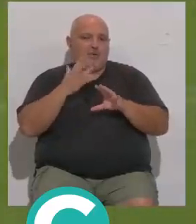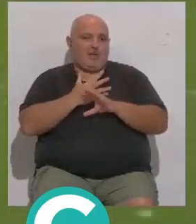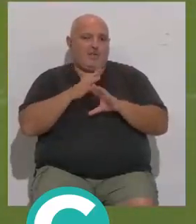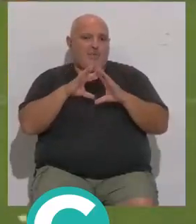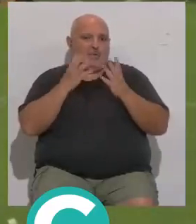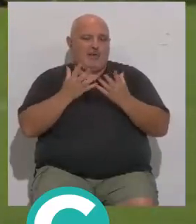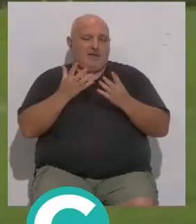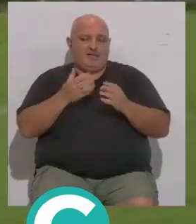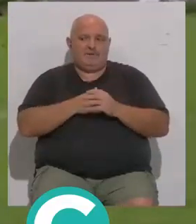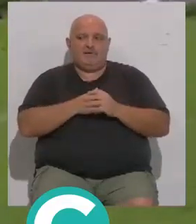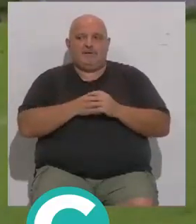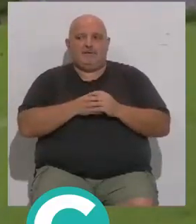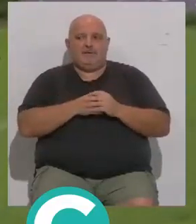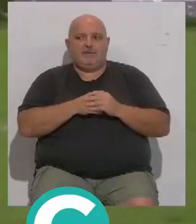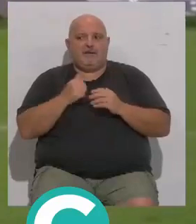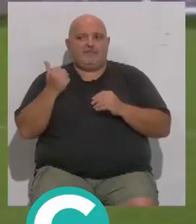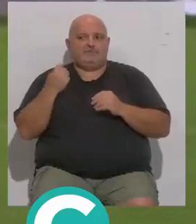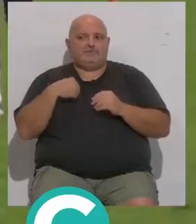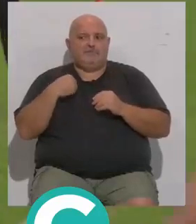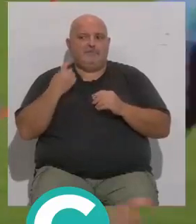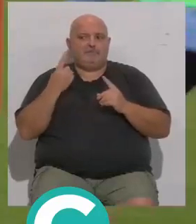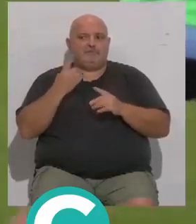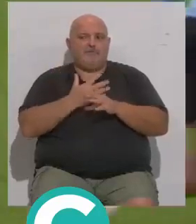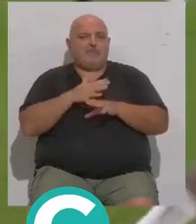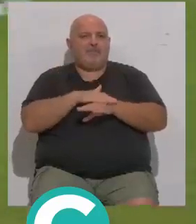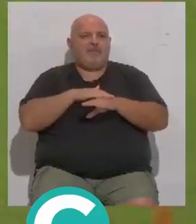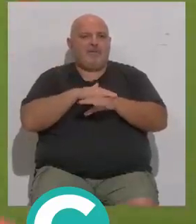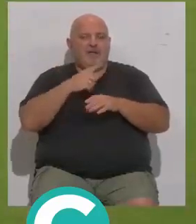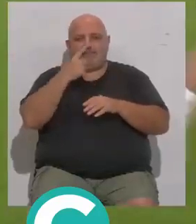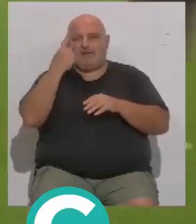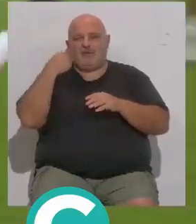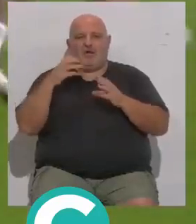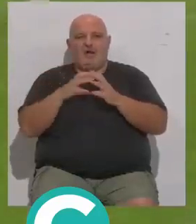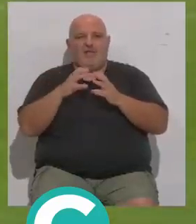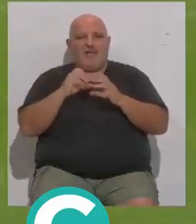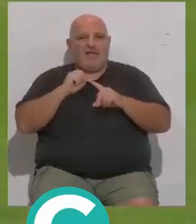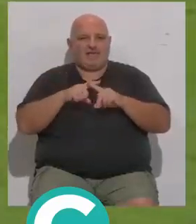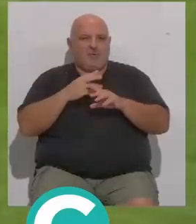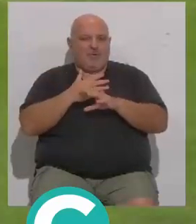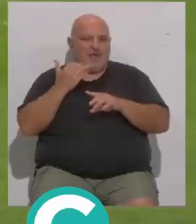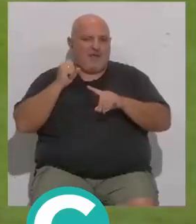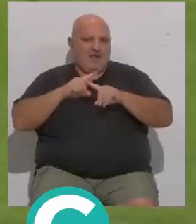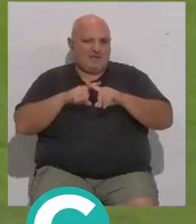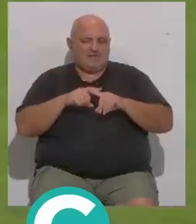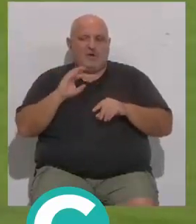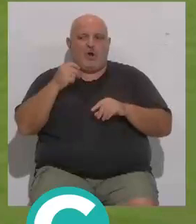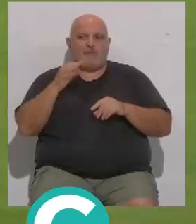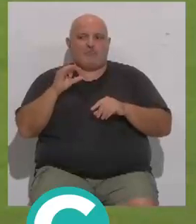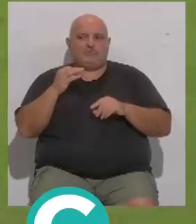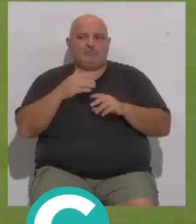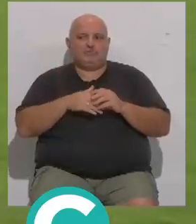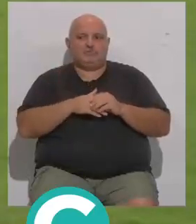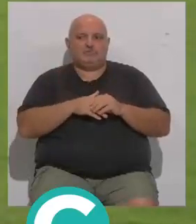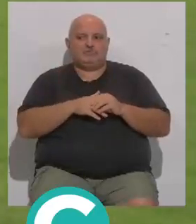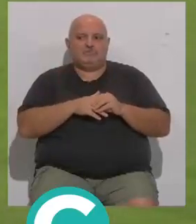nivel mundial. Ahí vemos a Pelistri también, el jugador que estuvo cedido en el Granada la temporada pasada, y vemos a Brian Ocampo dando ese